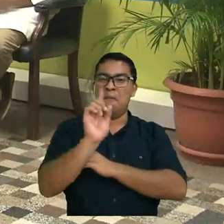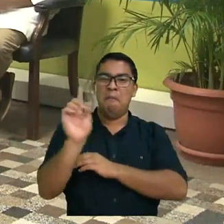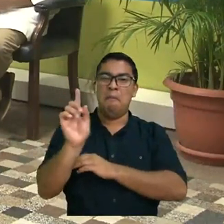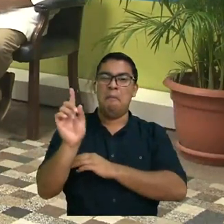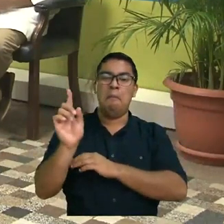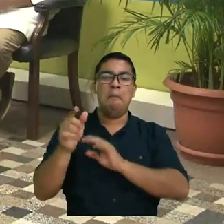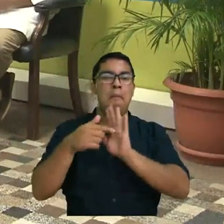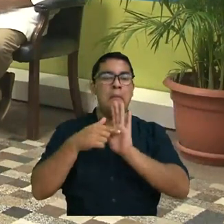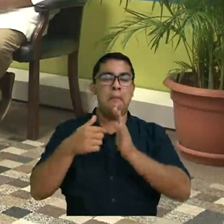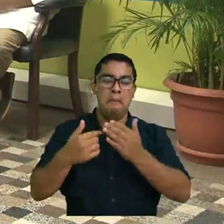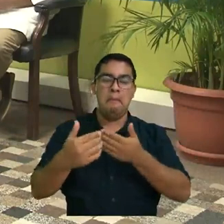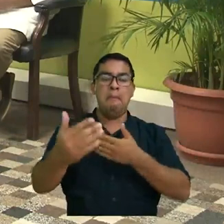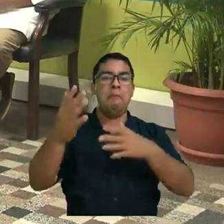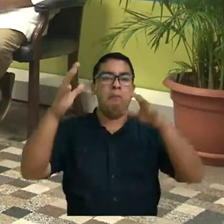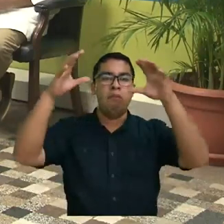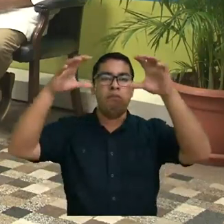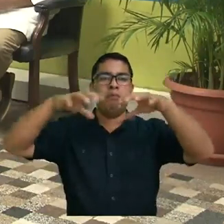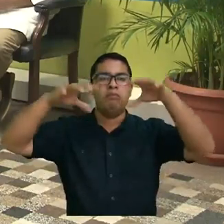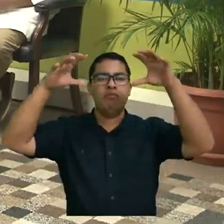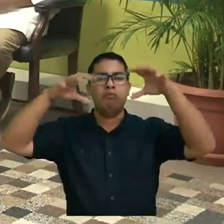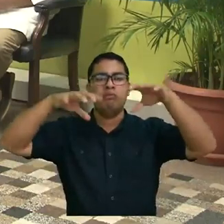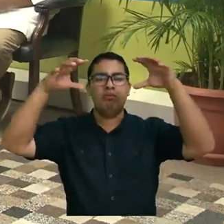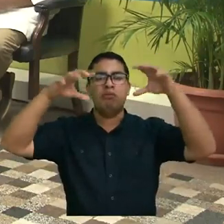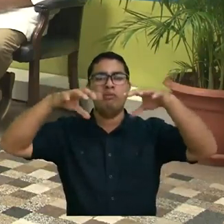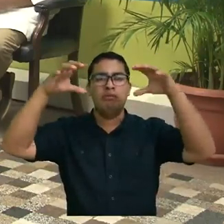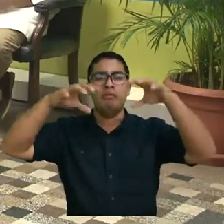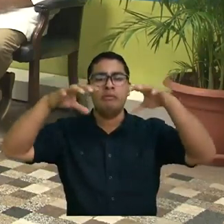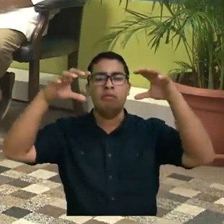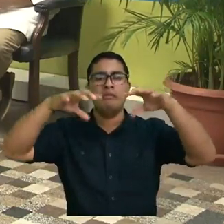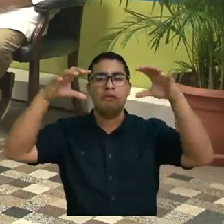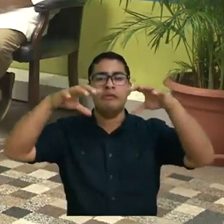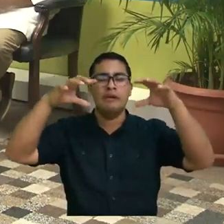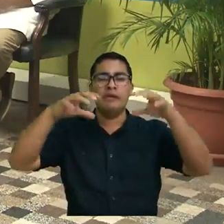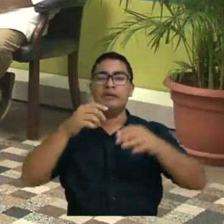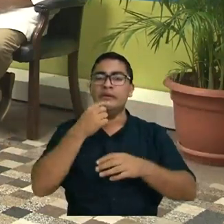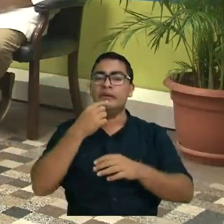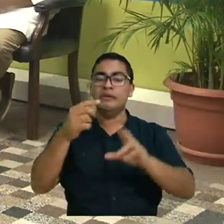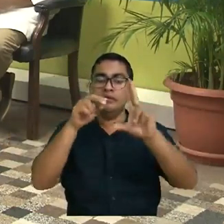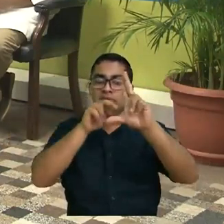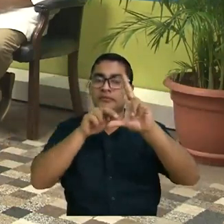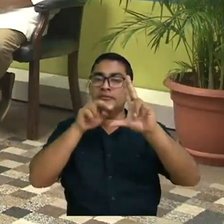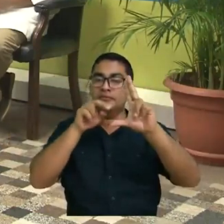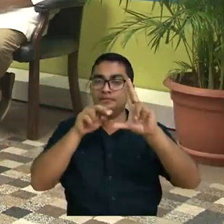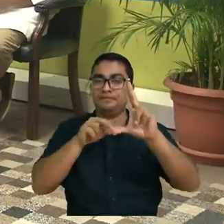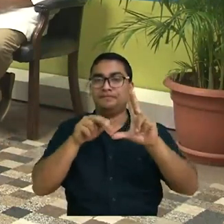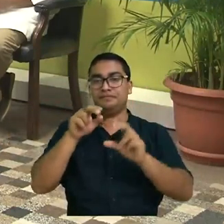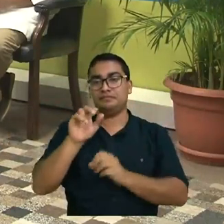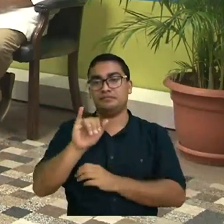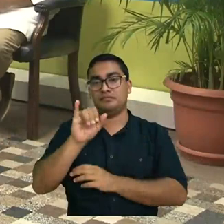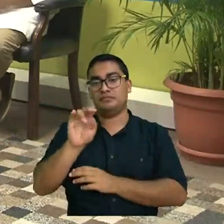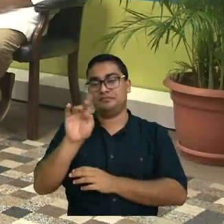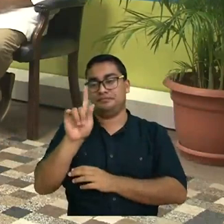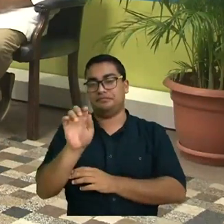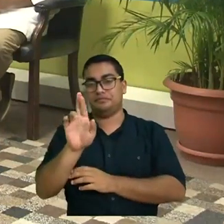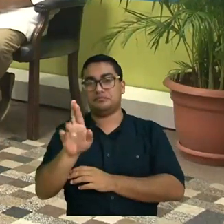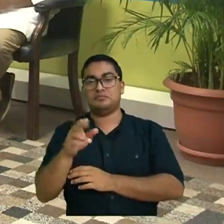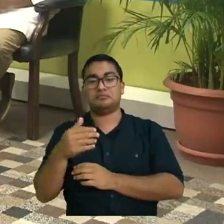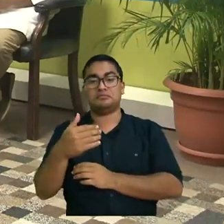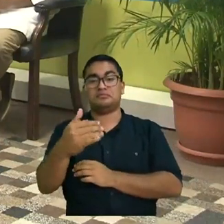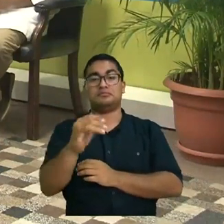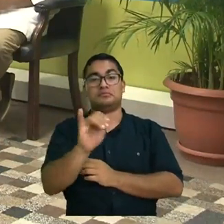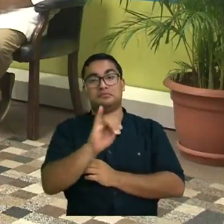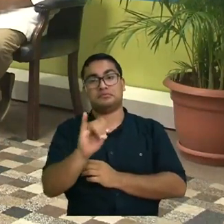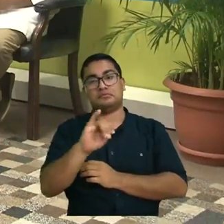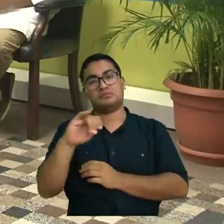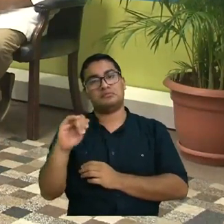que viene la temporada del invierno. Ya el INETER decía que sin duda, no sé si miércoles, jueves o viernes estaría